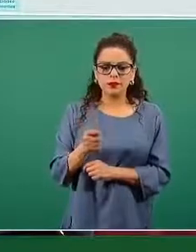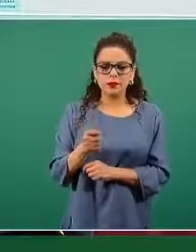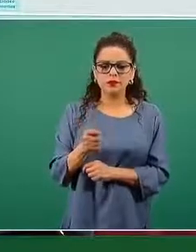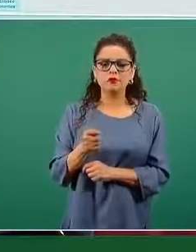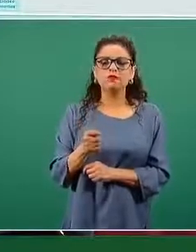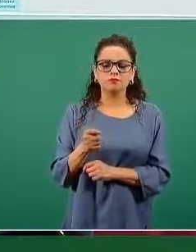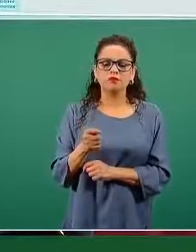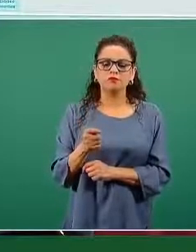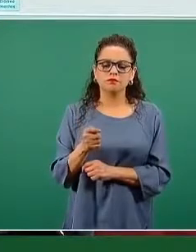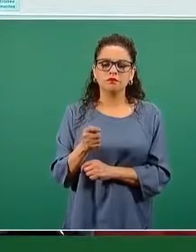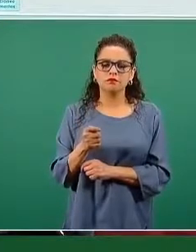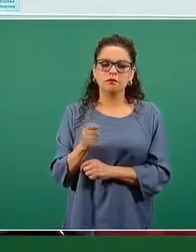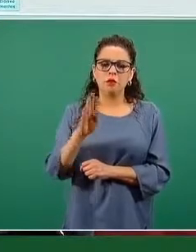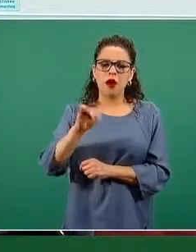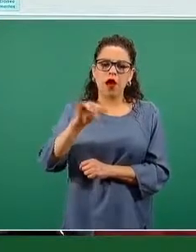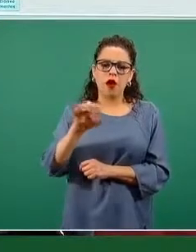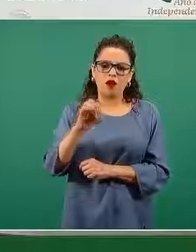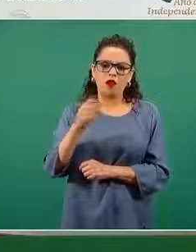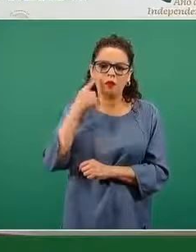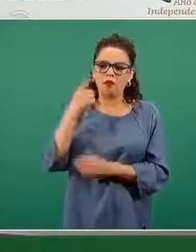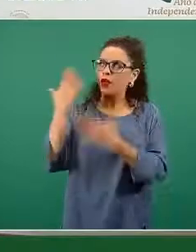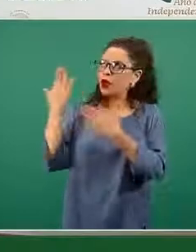se considera baja.